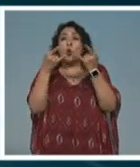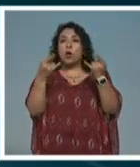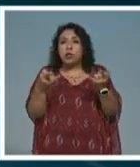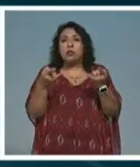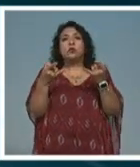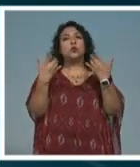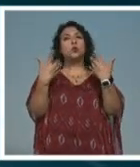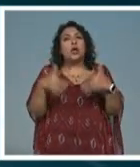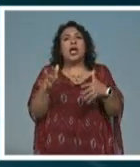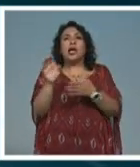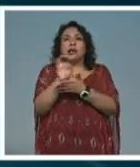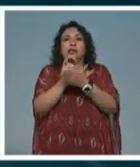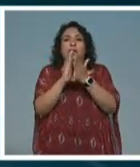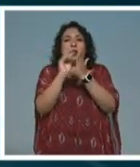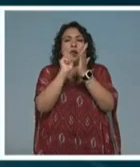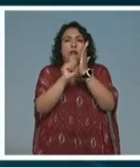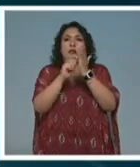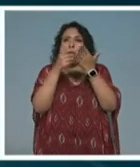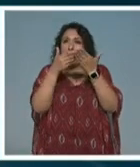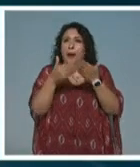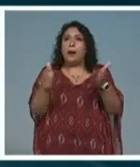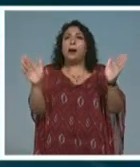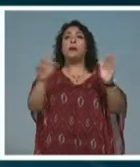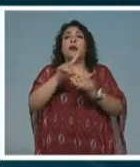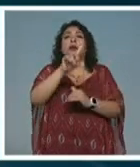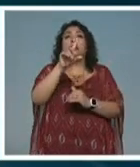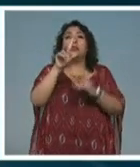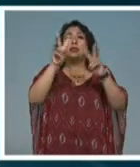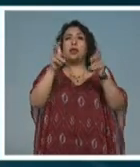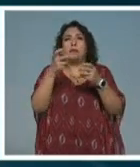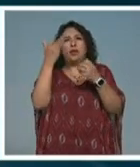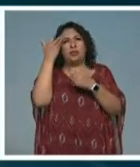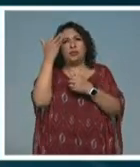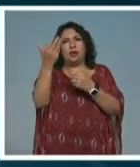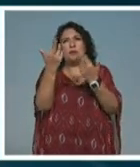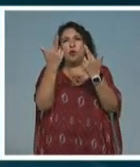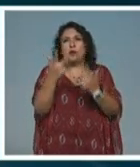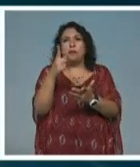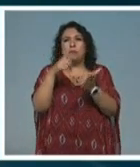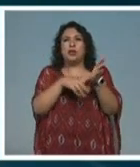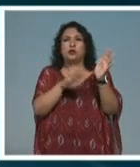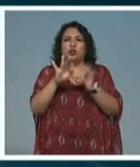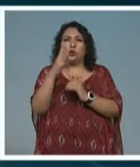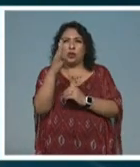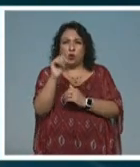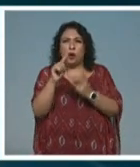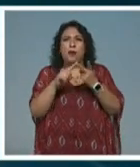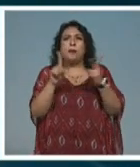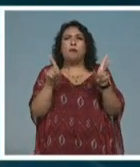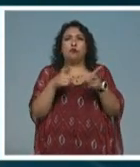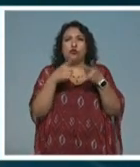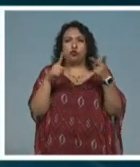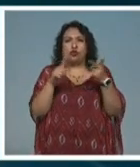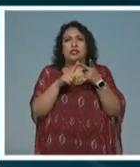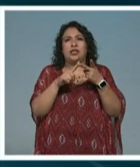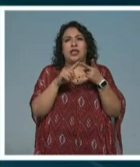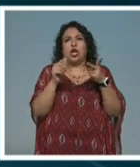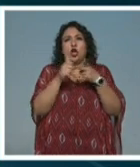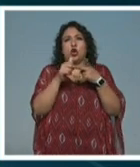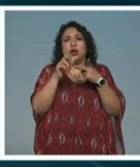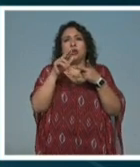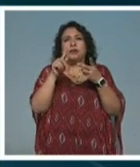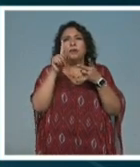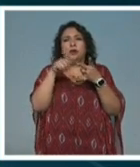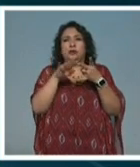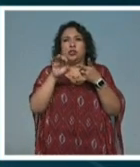abrieron las puertas de la escena literaria. Tiempo destrozado, de 1959, Música concreta, de